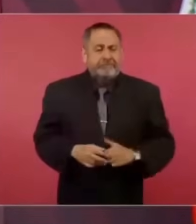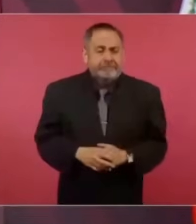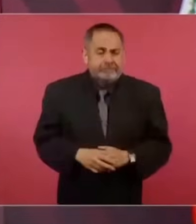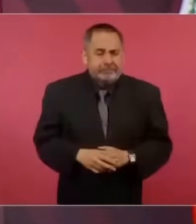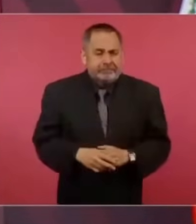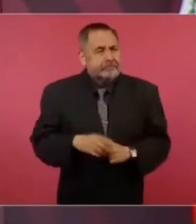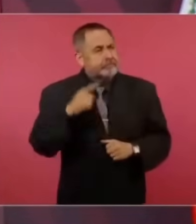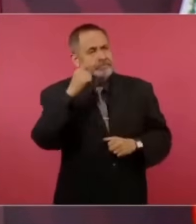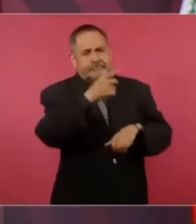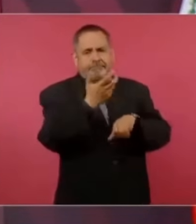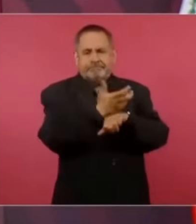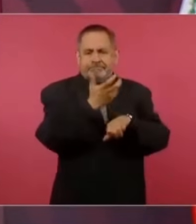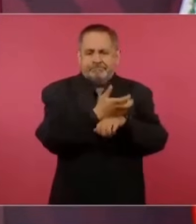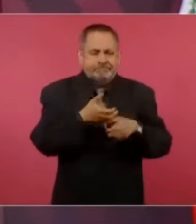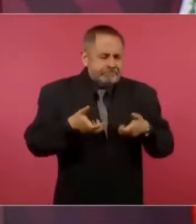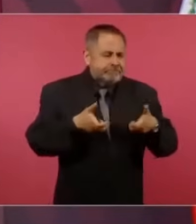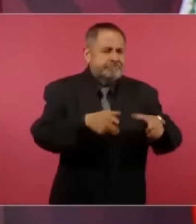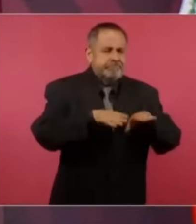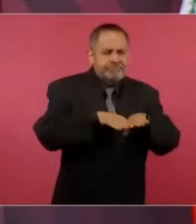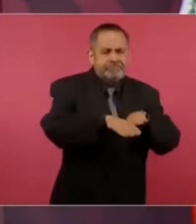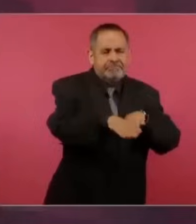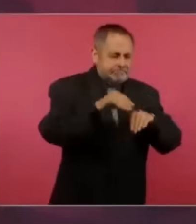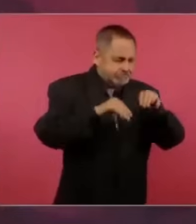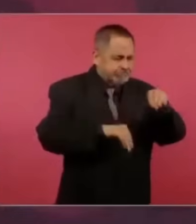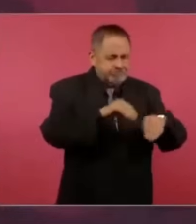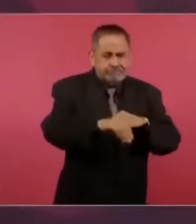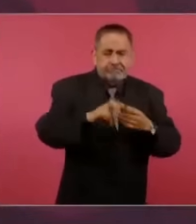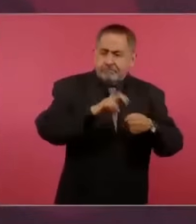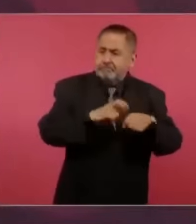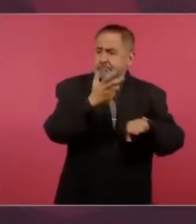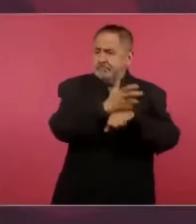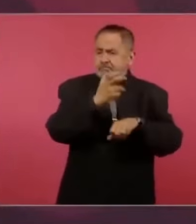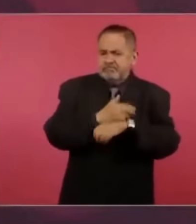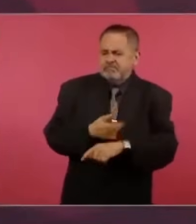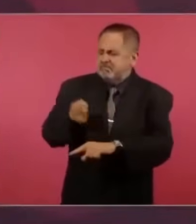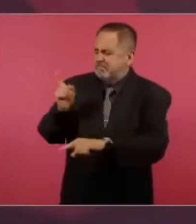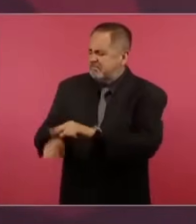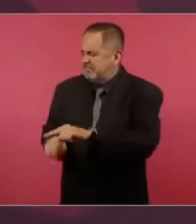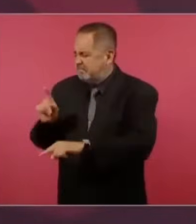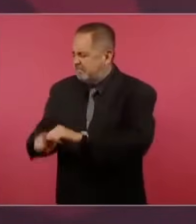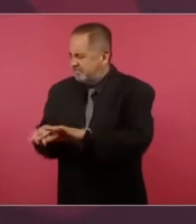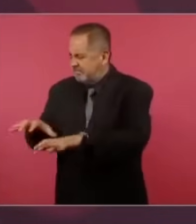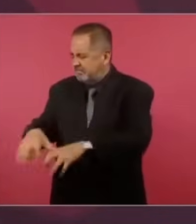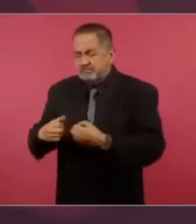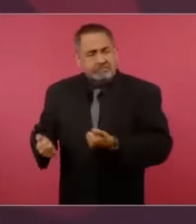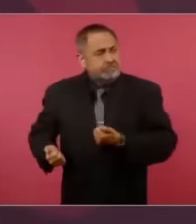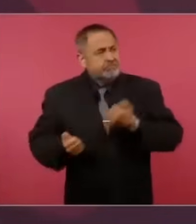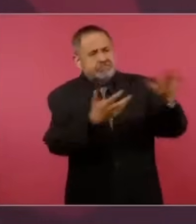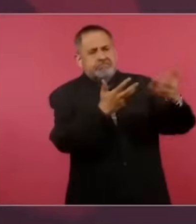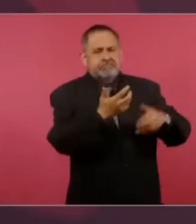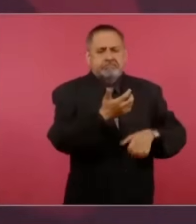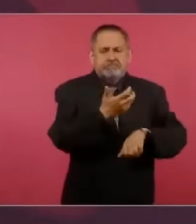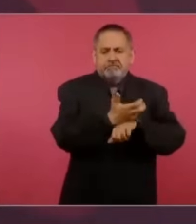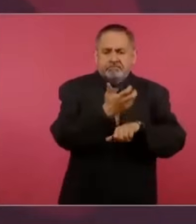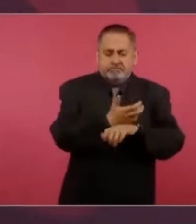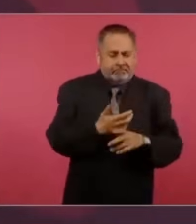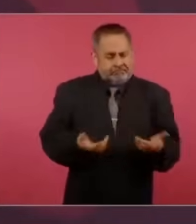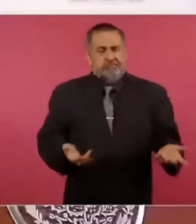en la construcción de las calles y de las carreteras de las ciudades de Estados Unidos,